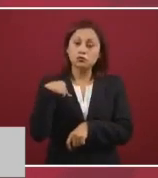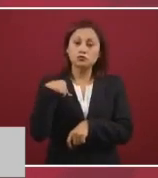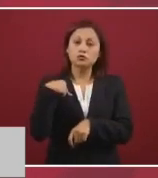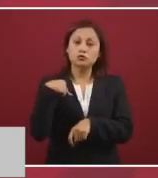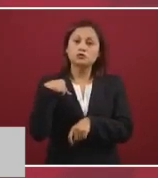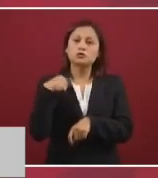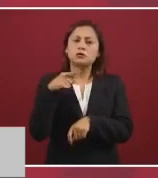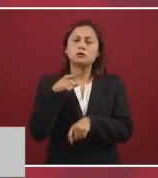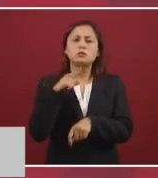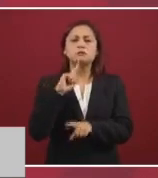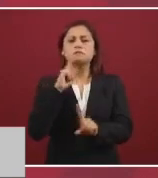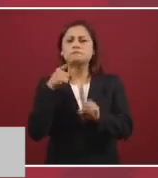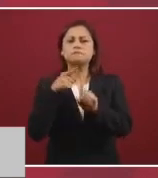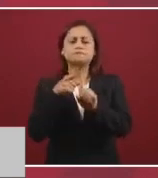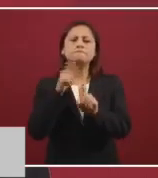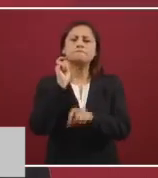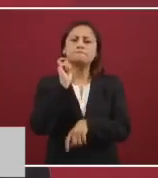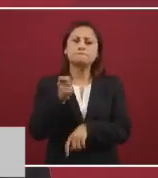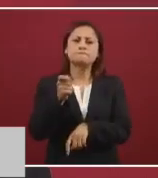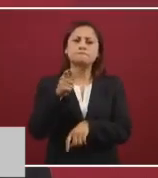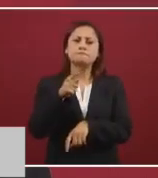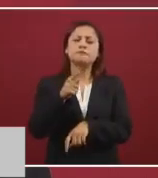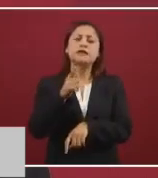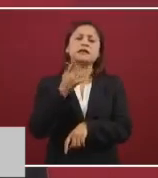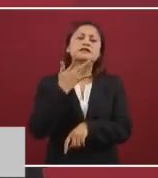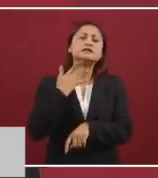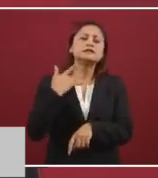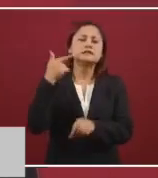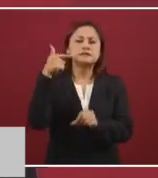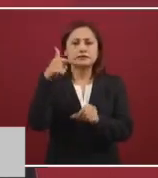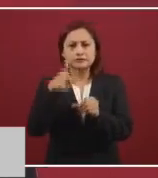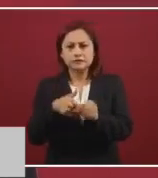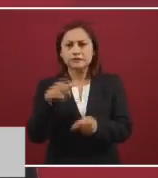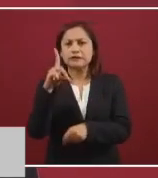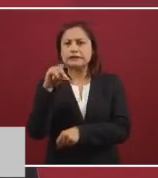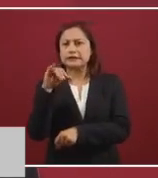No habrá marcha atrás en la transformación de México y la economía va bien.